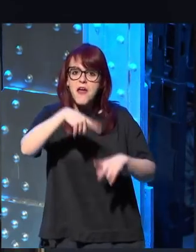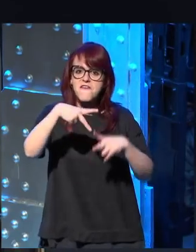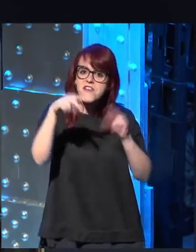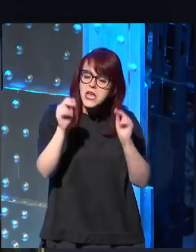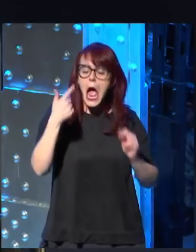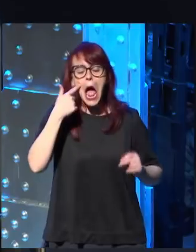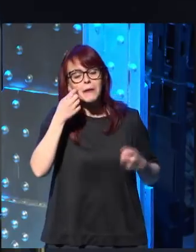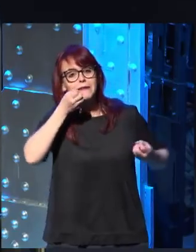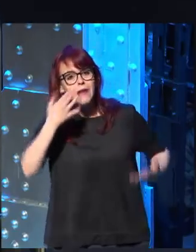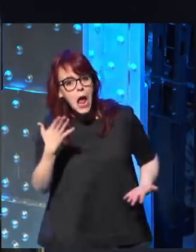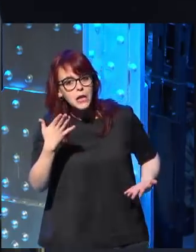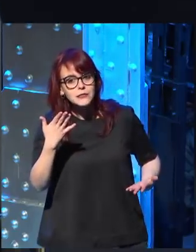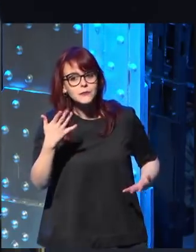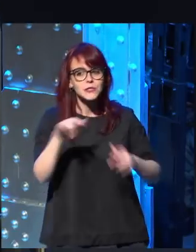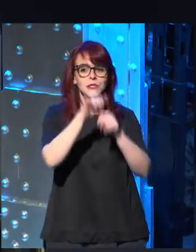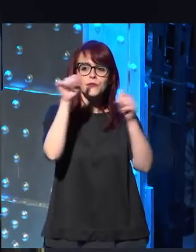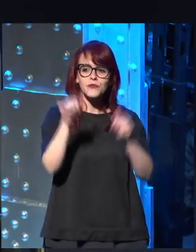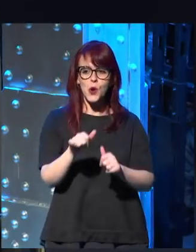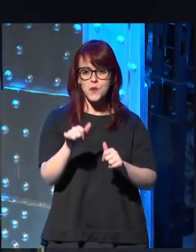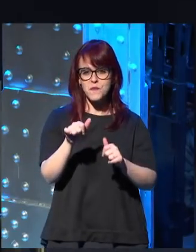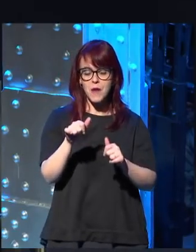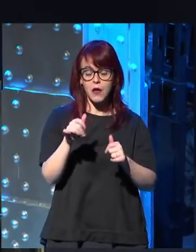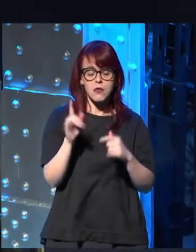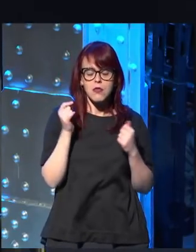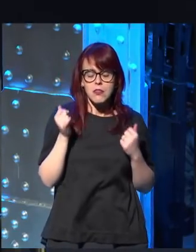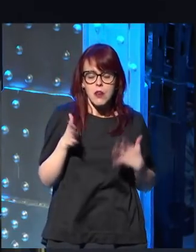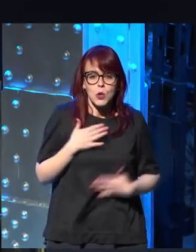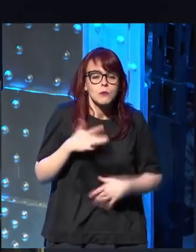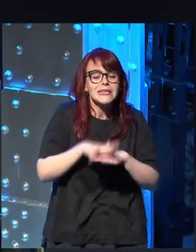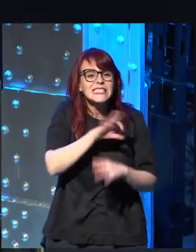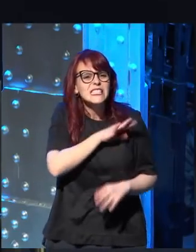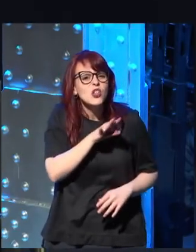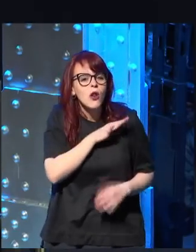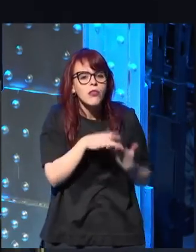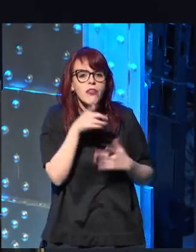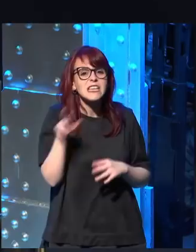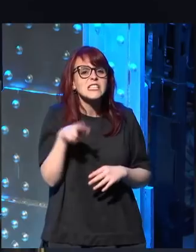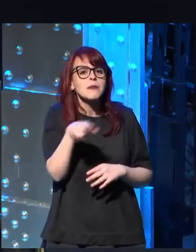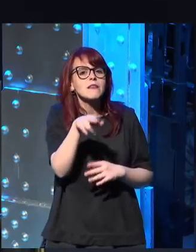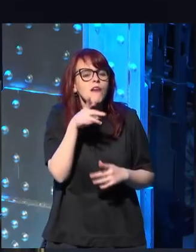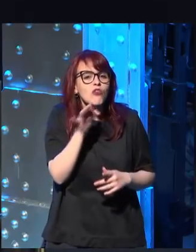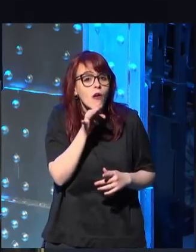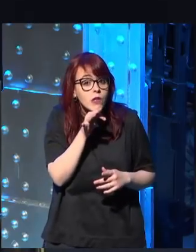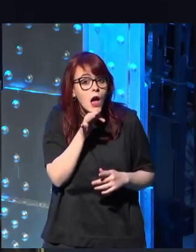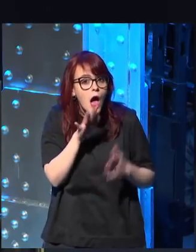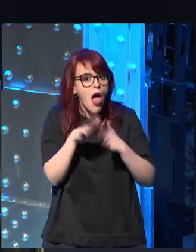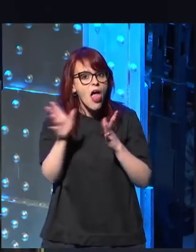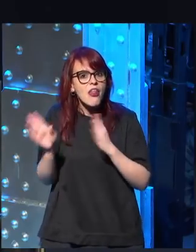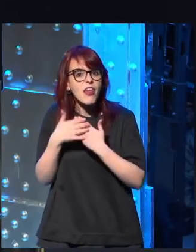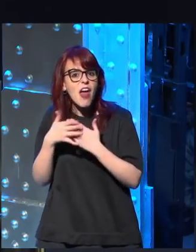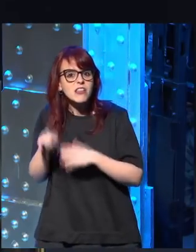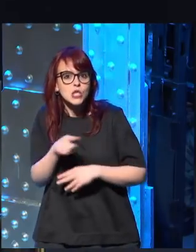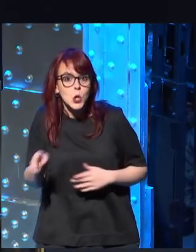¿no? Y bien, era una... Y de pronto dice la señora, oye, ¿y la serpiente la seguís teniendo encerrada